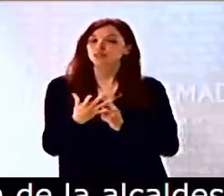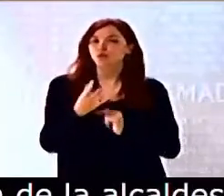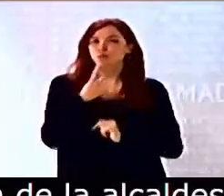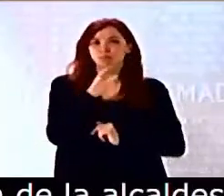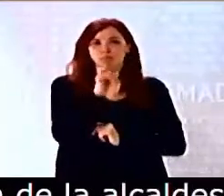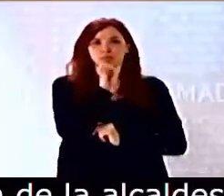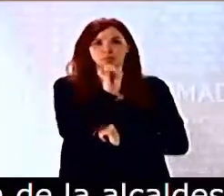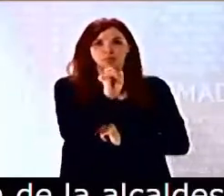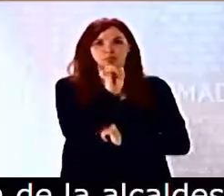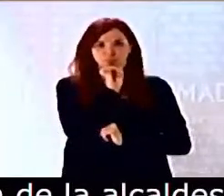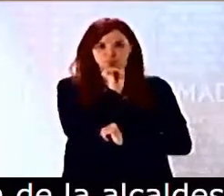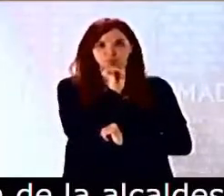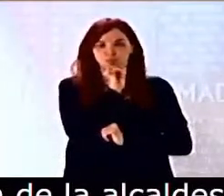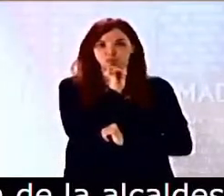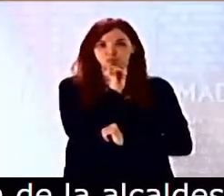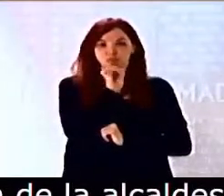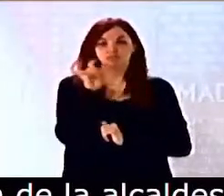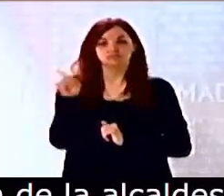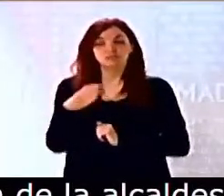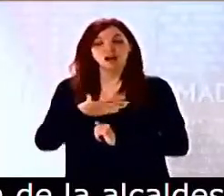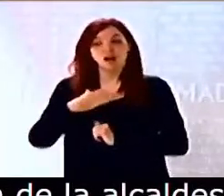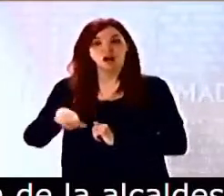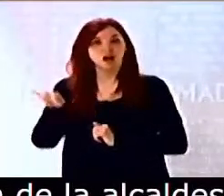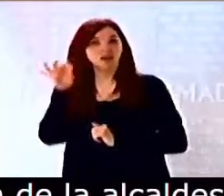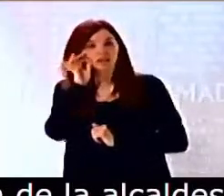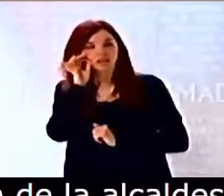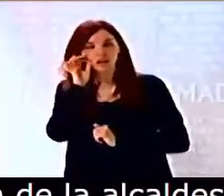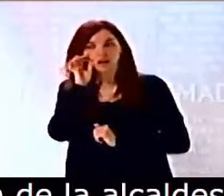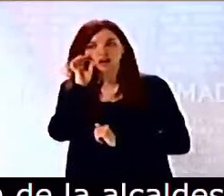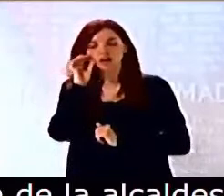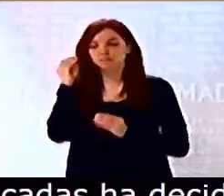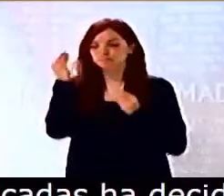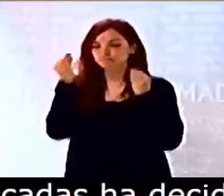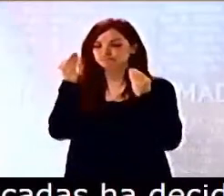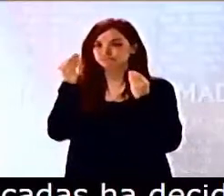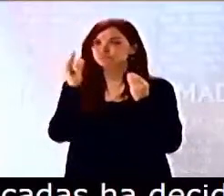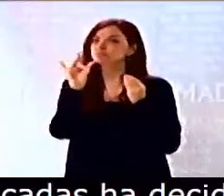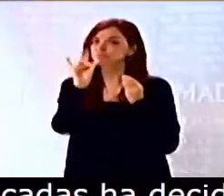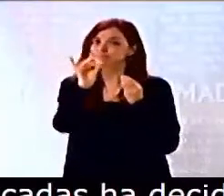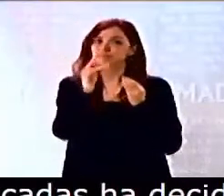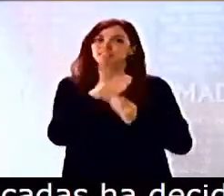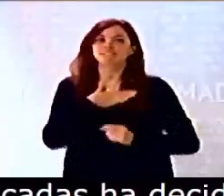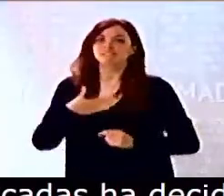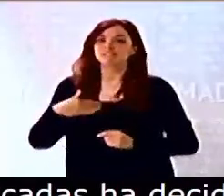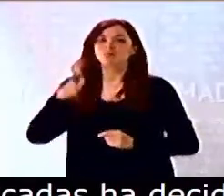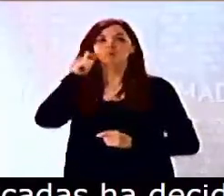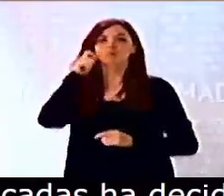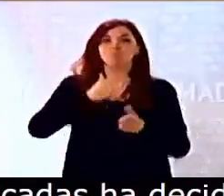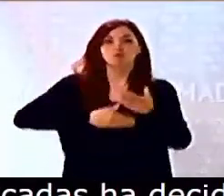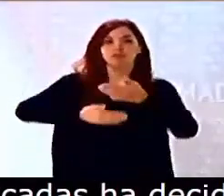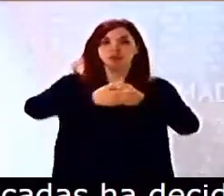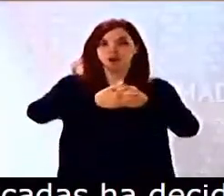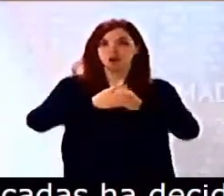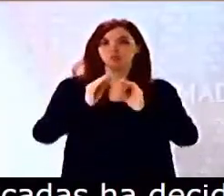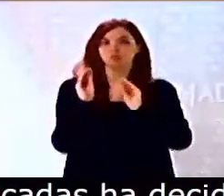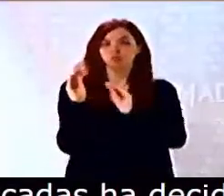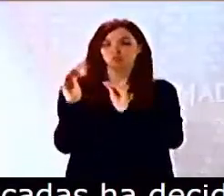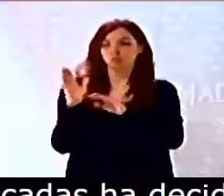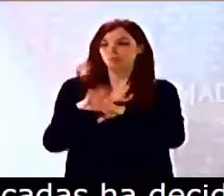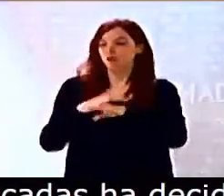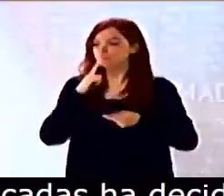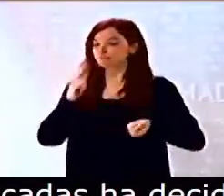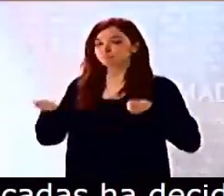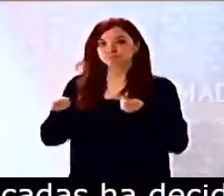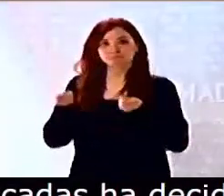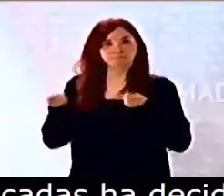complicadas ha decidido apostar por el cierre perimetral de su localidad para poder